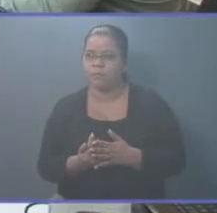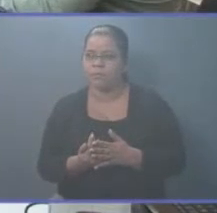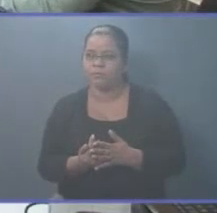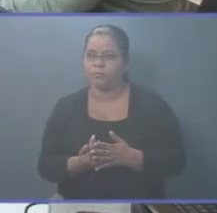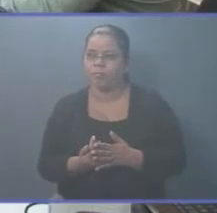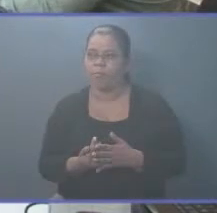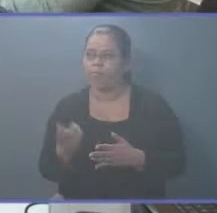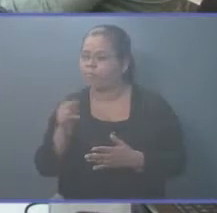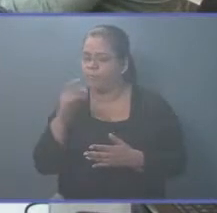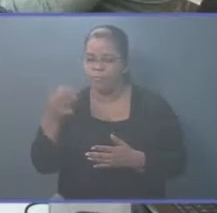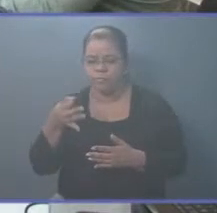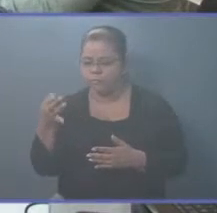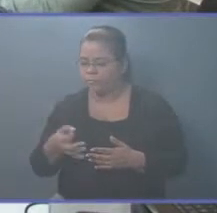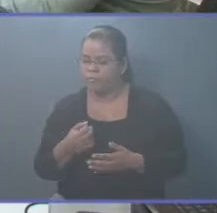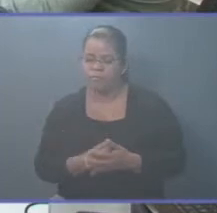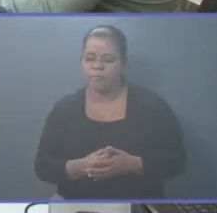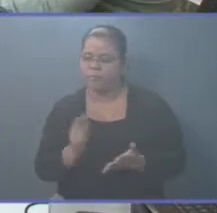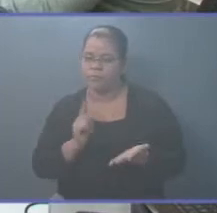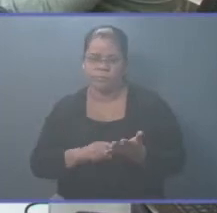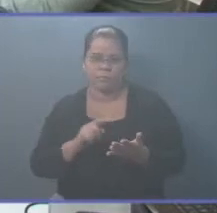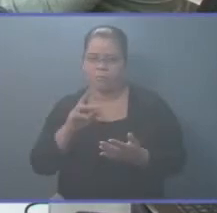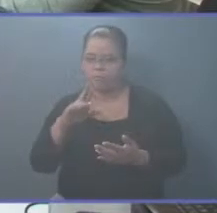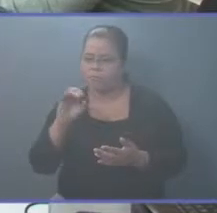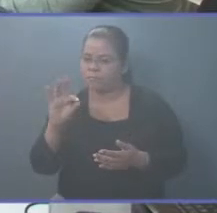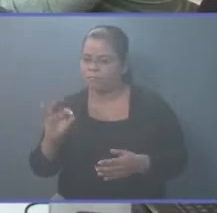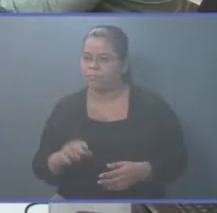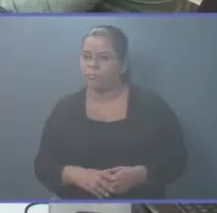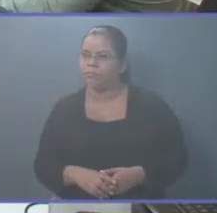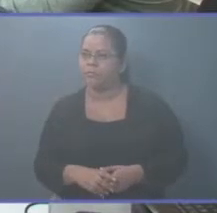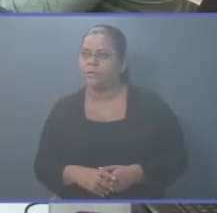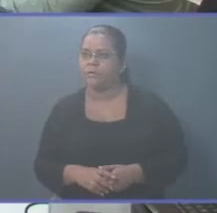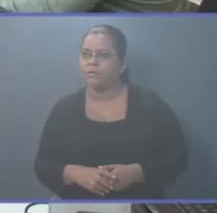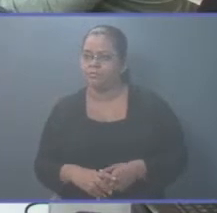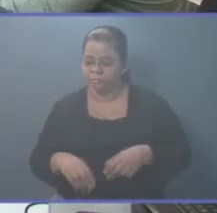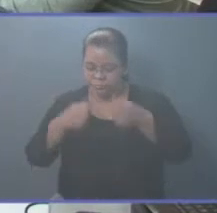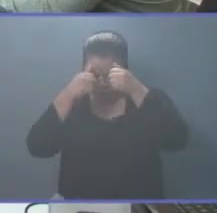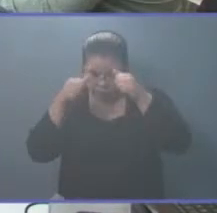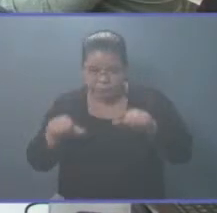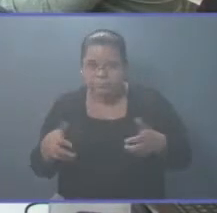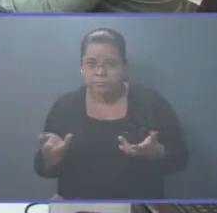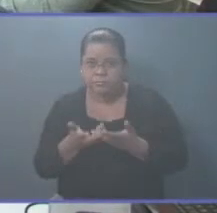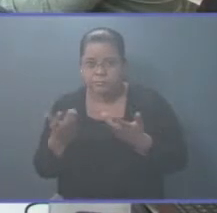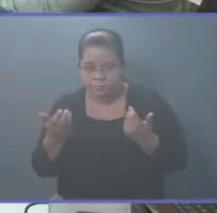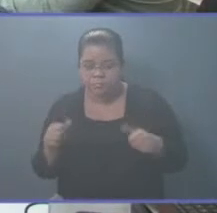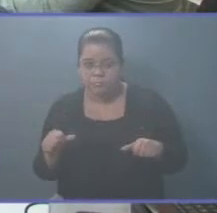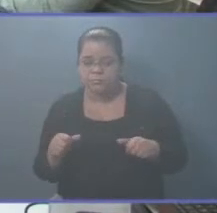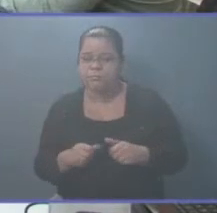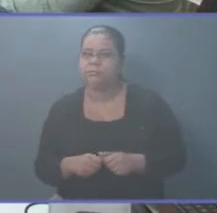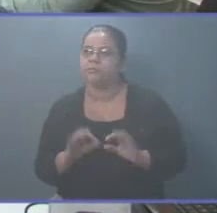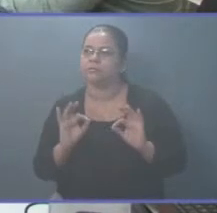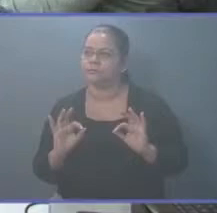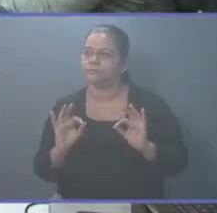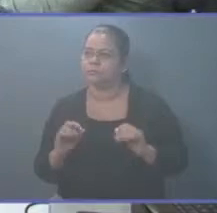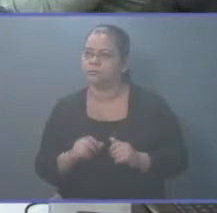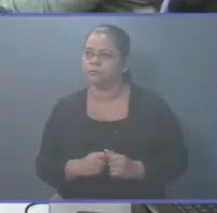Entonces no es necesario hacer referencia a partes. ¿Le parece, compañero? Bien.